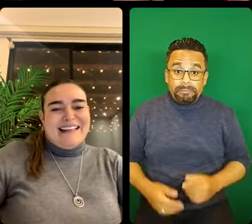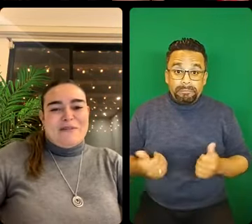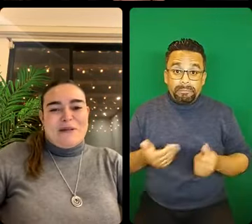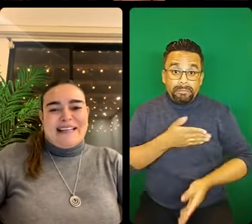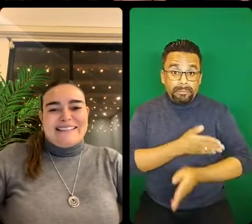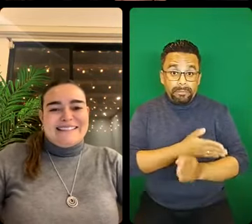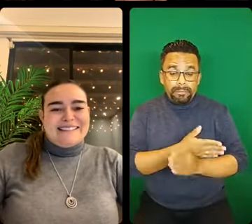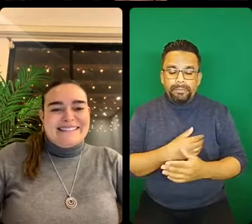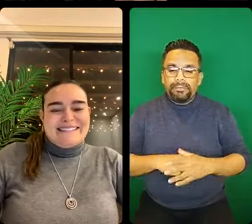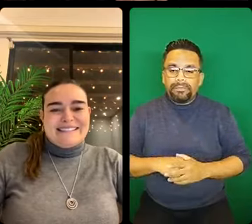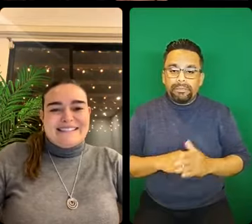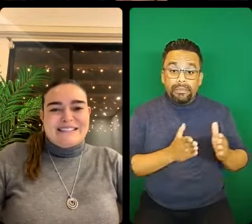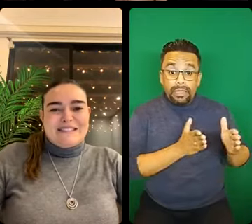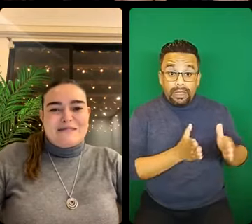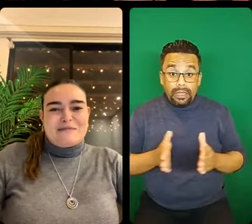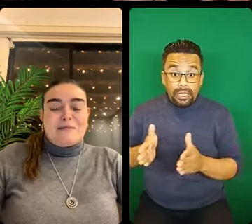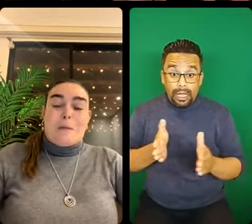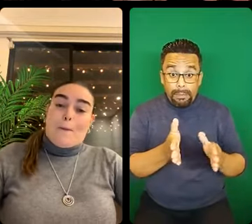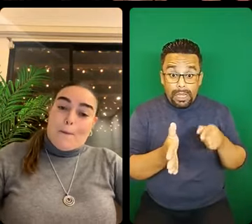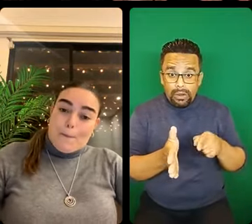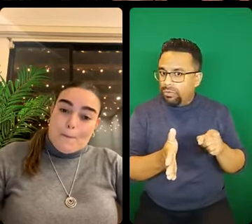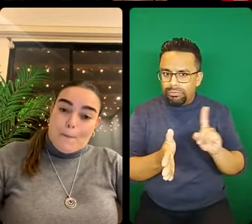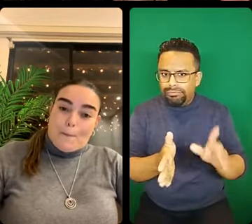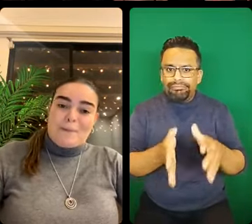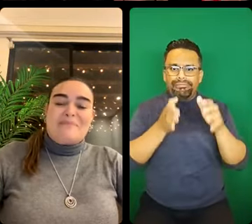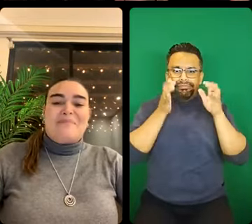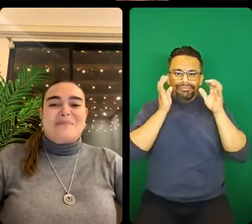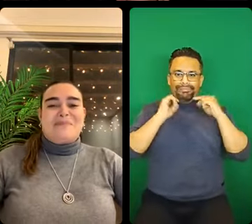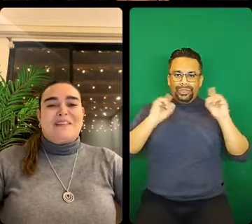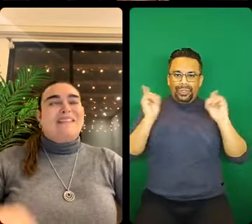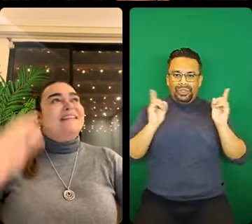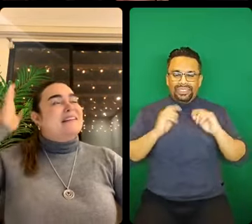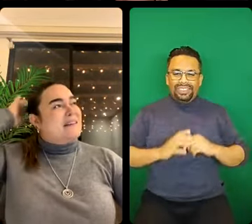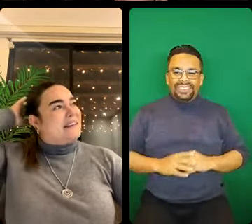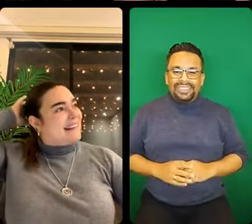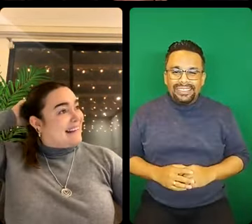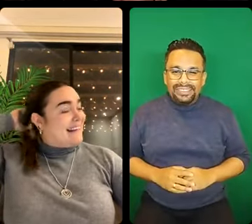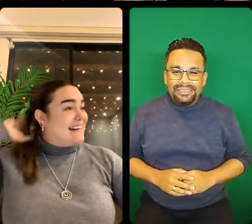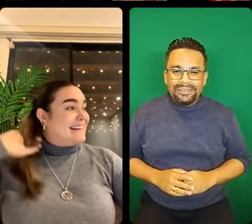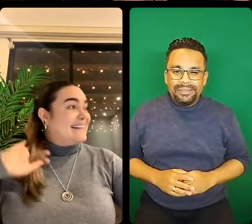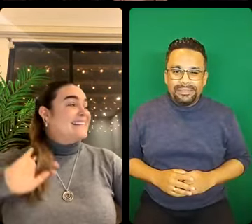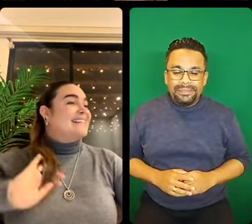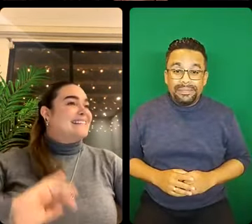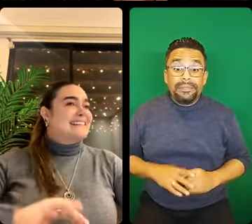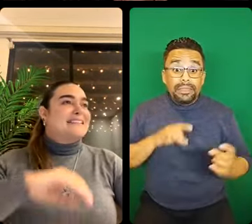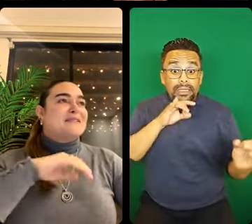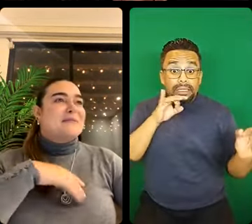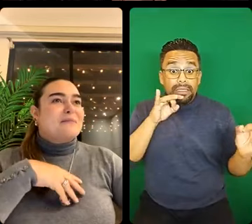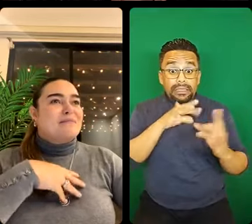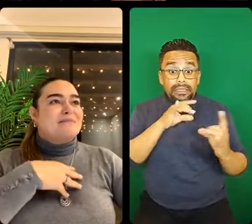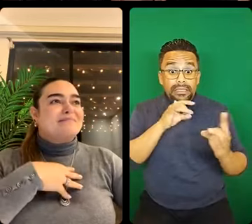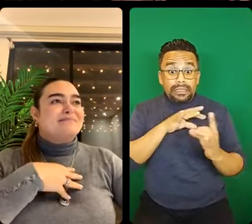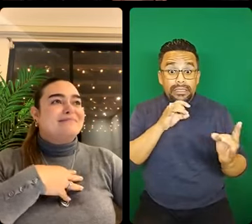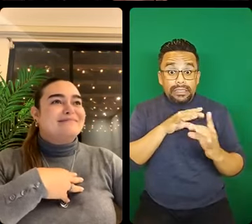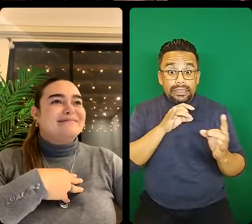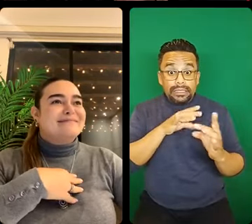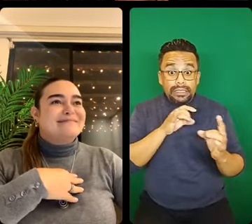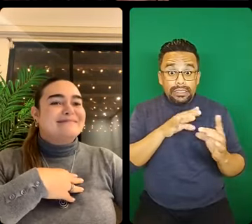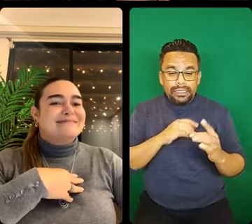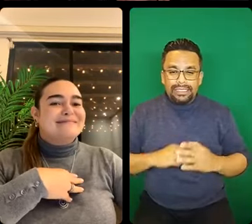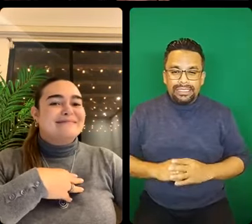El camino no es por ahí. Caterine Bernal. El charco adentro. Marilyn